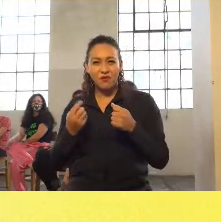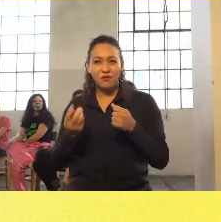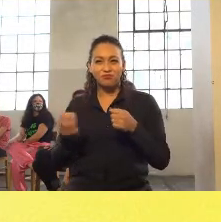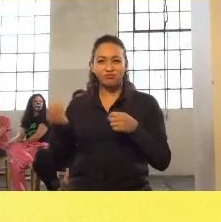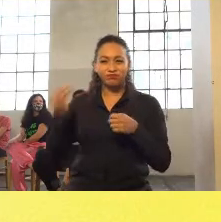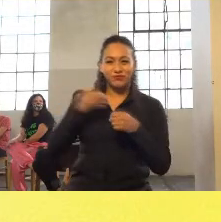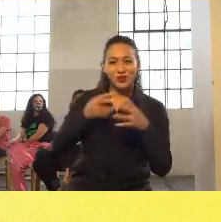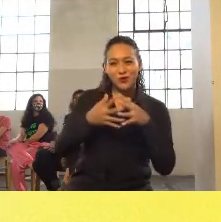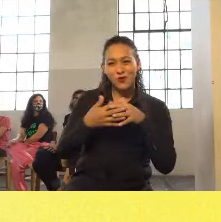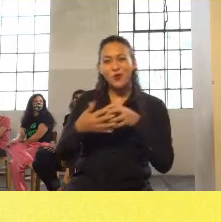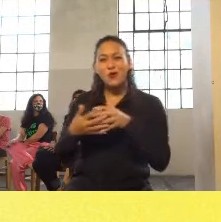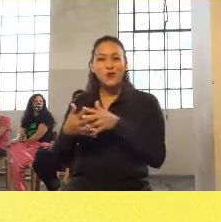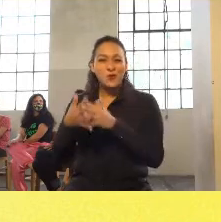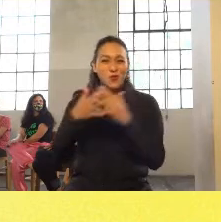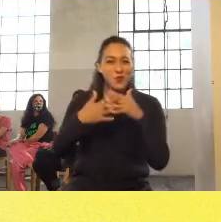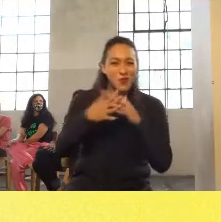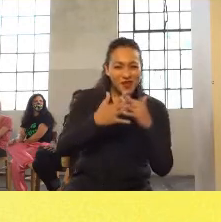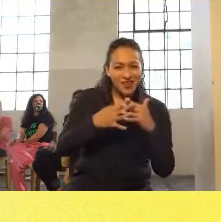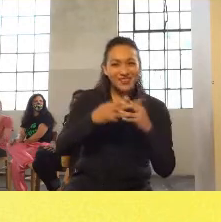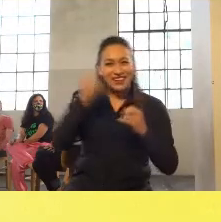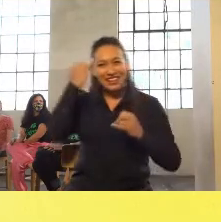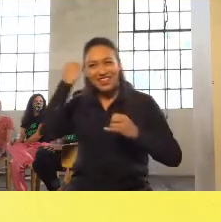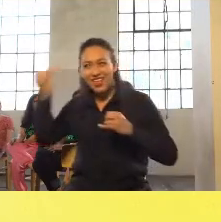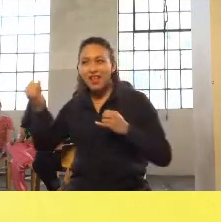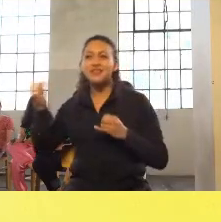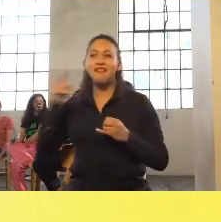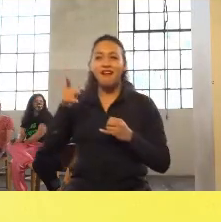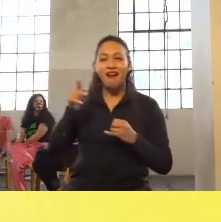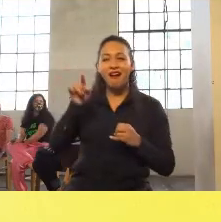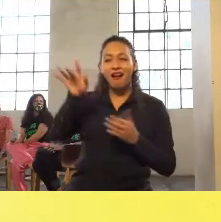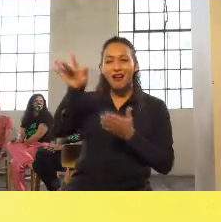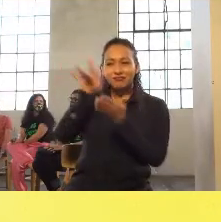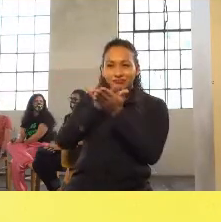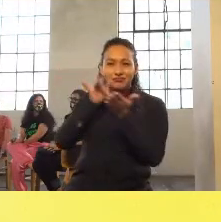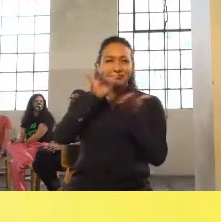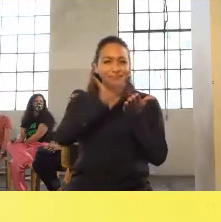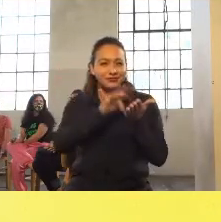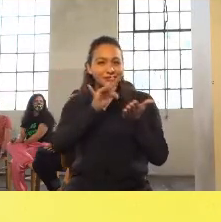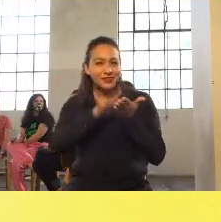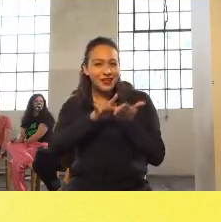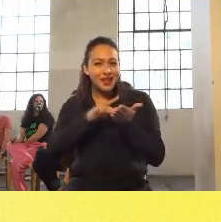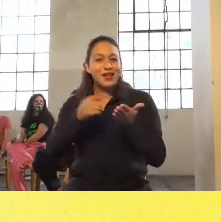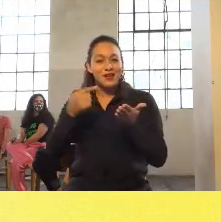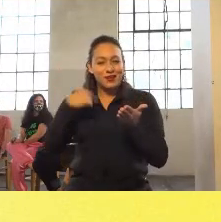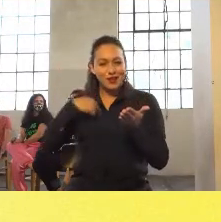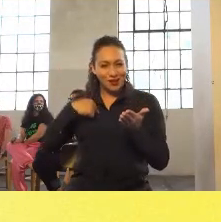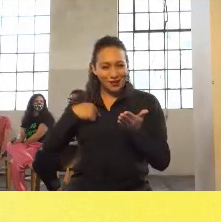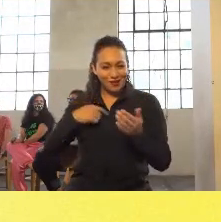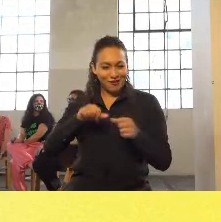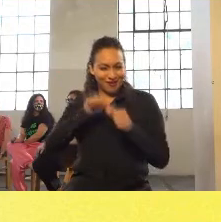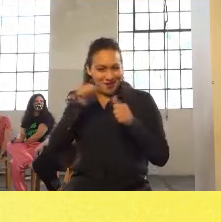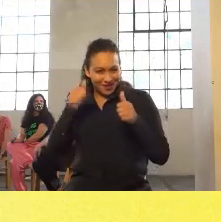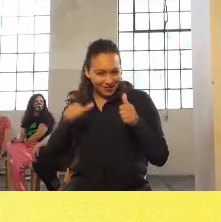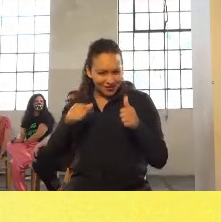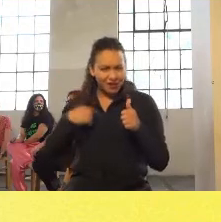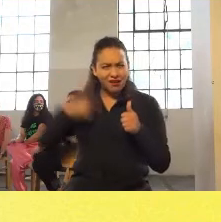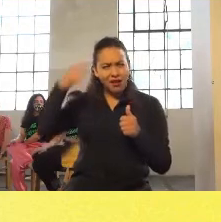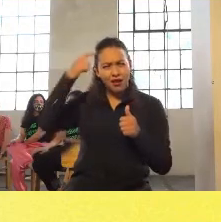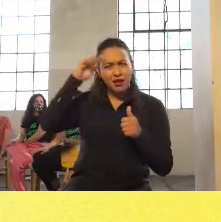que consideraba dos dimensiones aparte o separadas, que son como mi yo artístico, mi yo artista, digamos, y mi